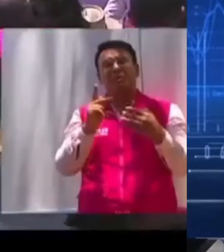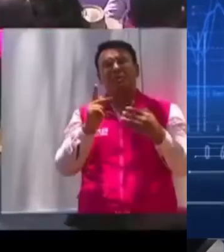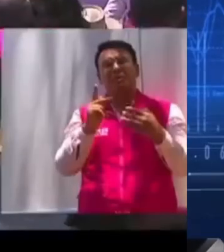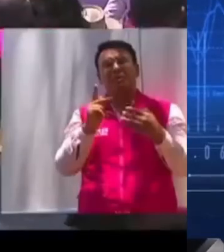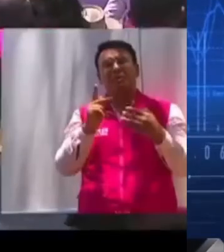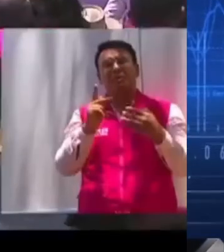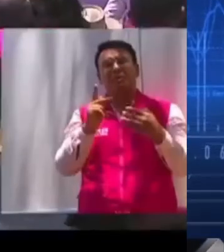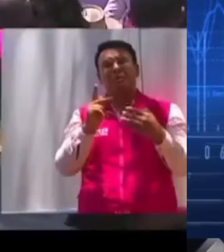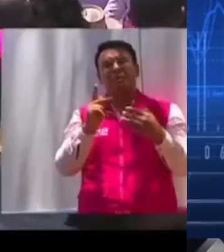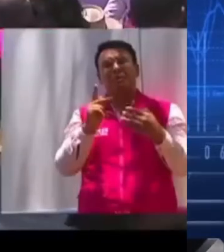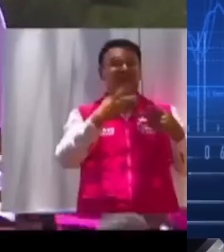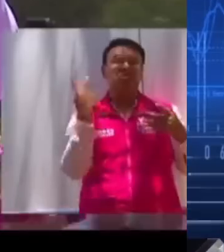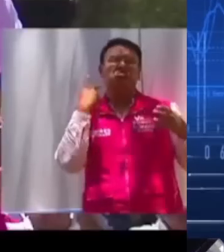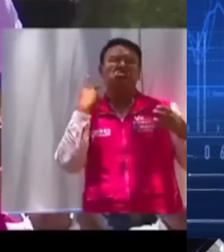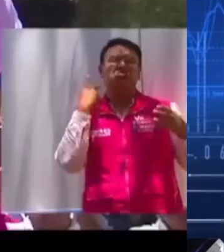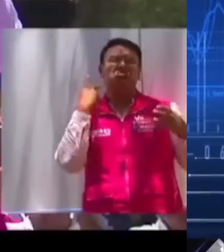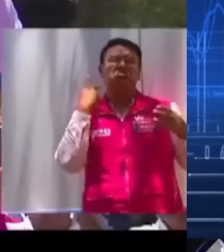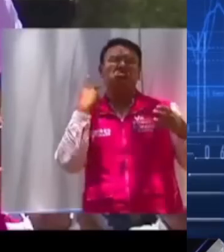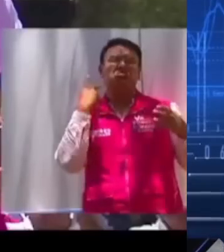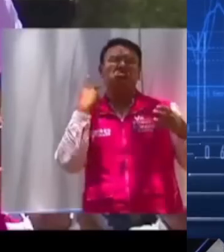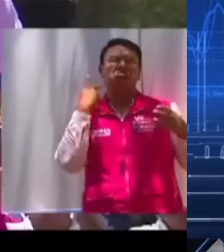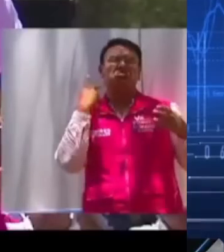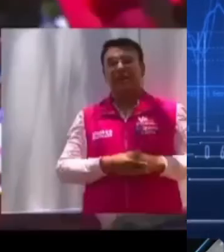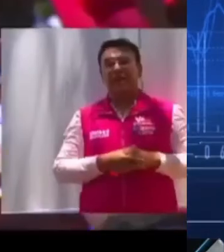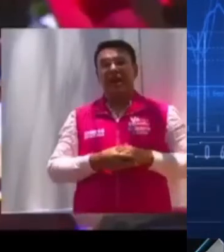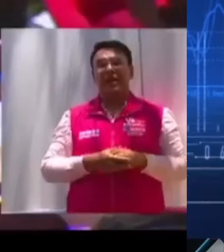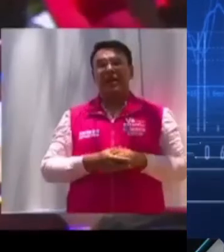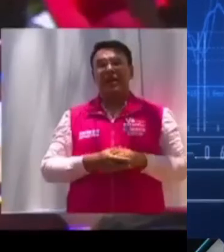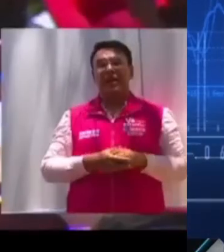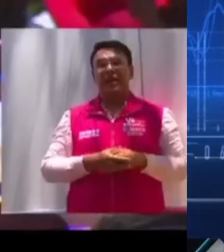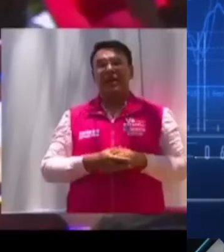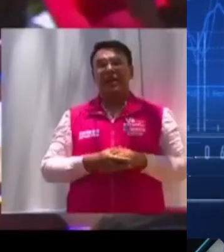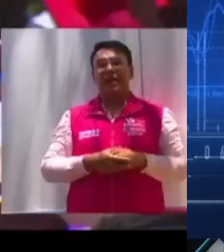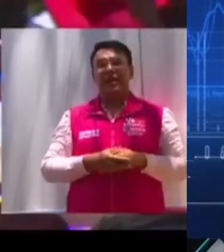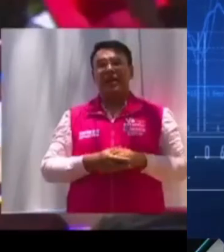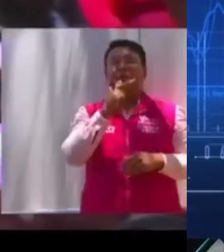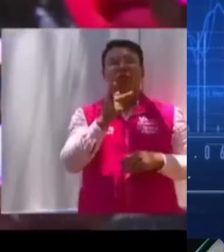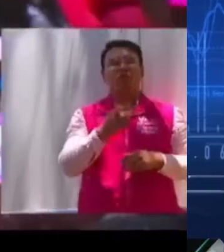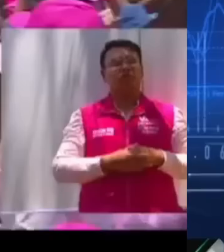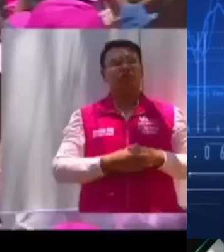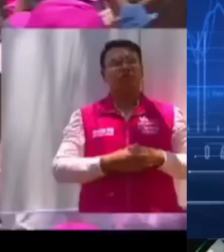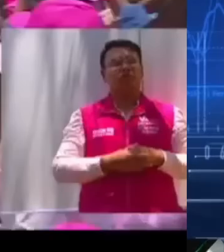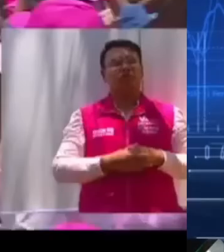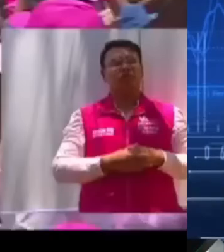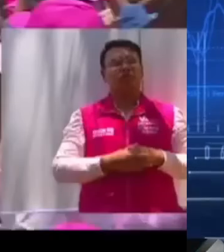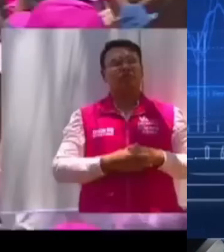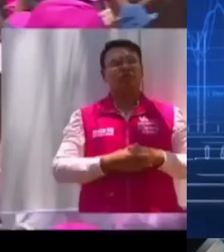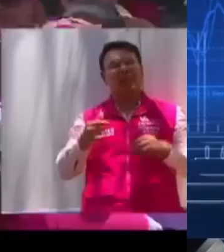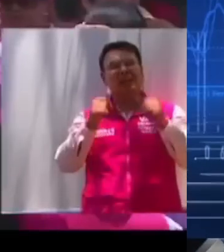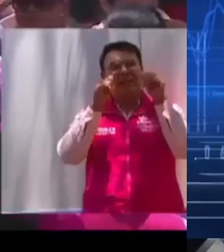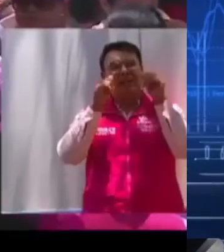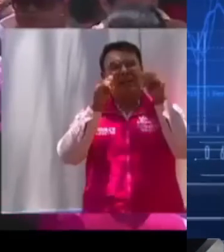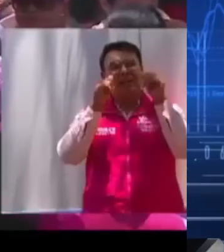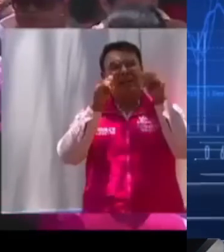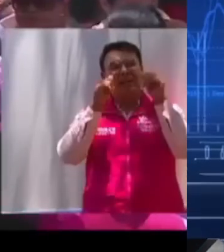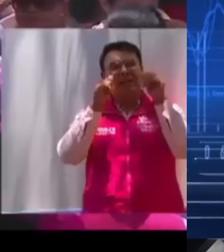En ningún partido político es una voz que se ha escuchado fuerte que se ha